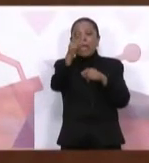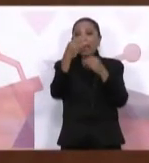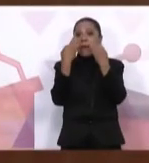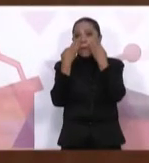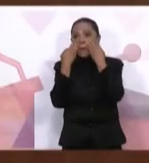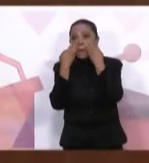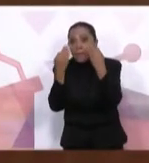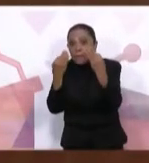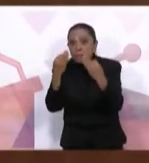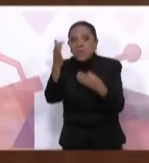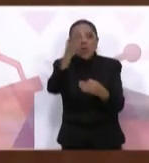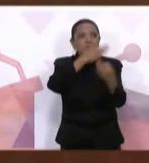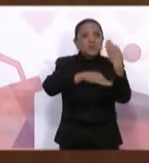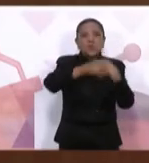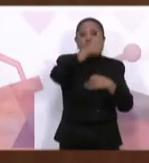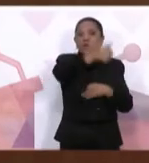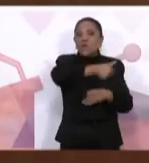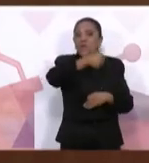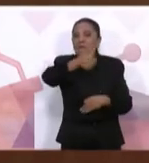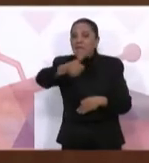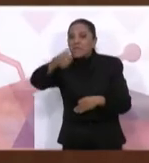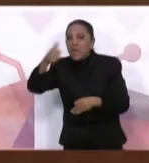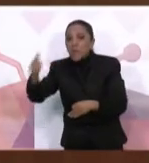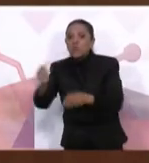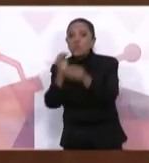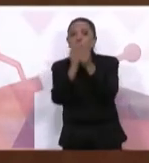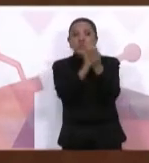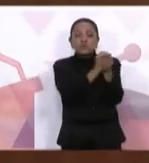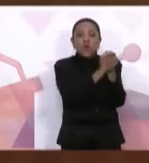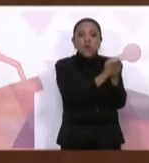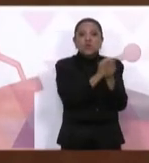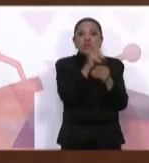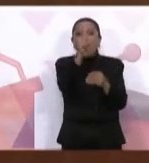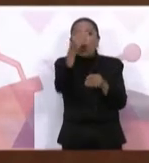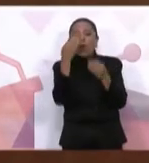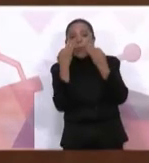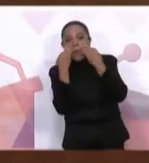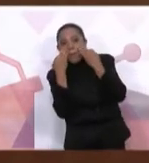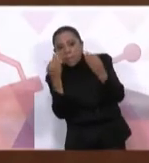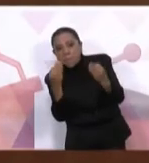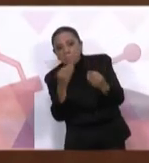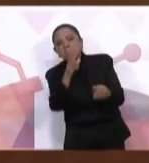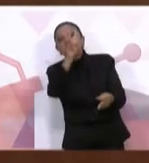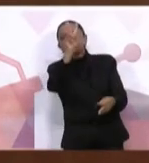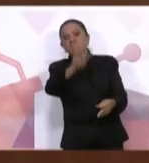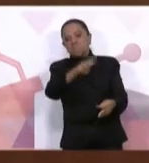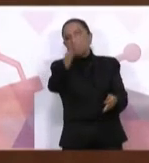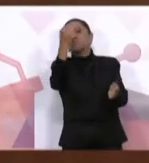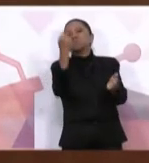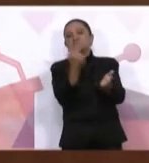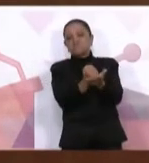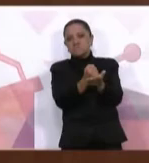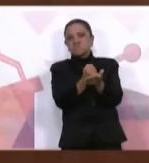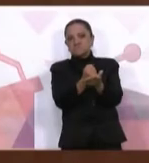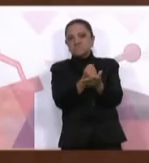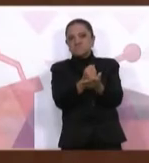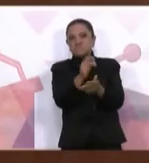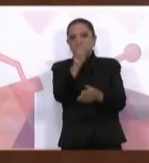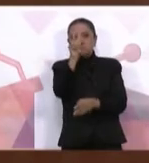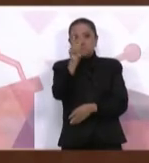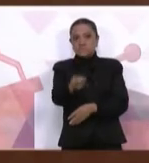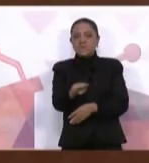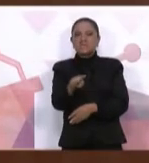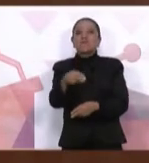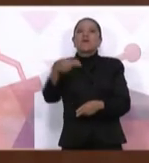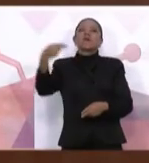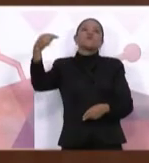municipio de cuernavaca en la primera demarcación quien ha dado fe de todos y cada uno de los sorteos que se han llevado a cabo en esta noche